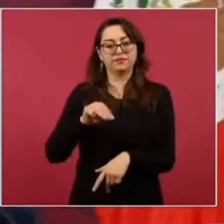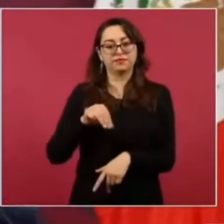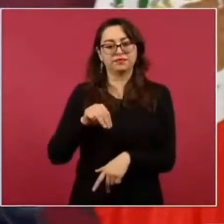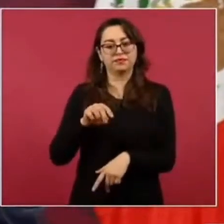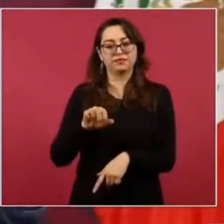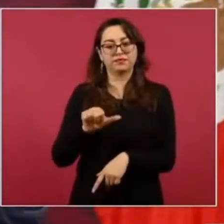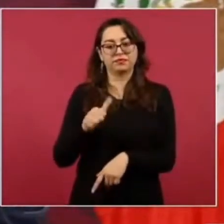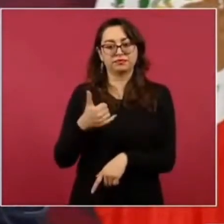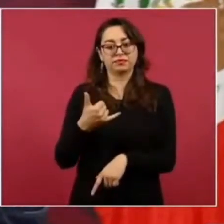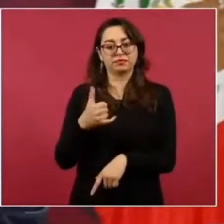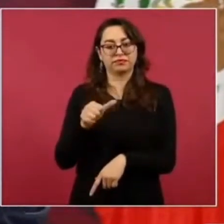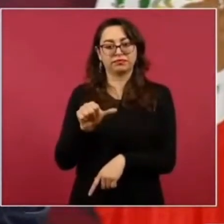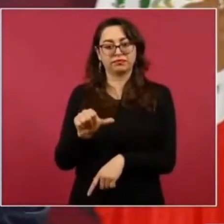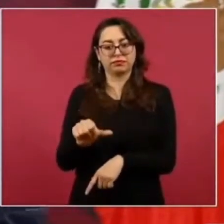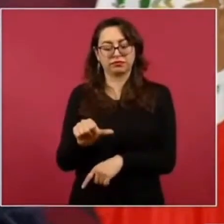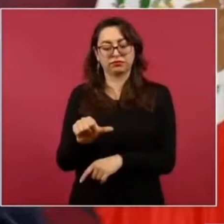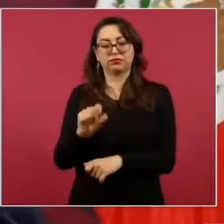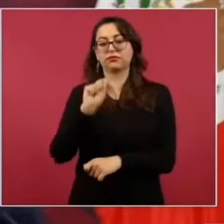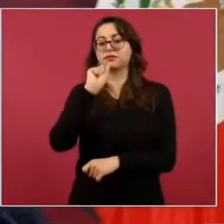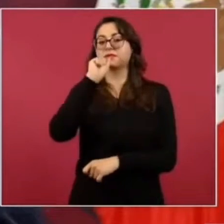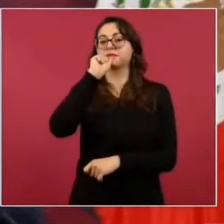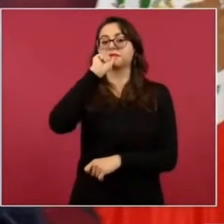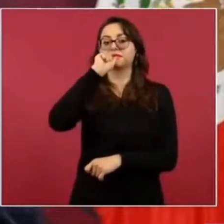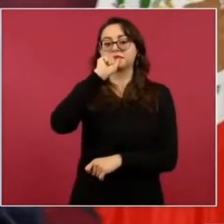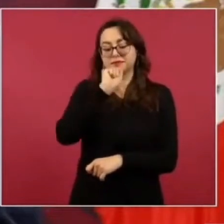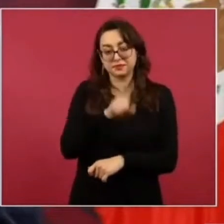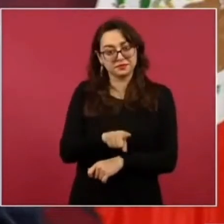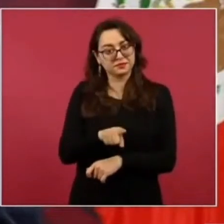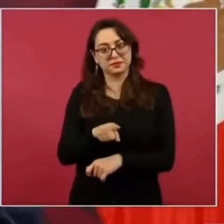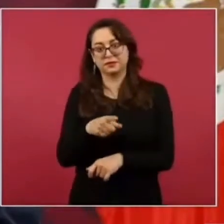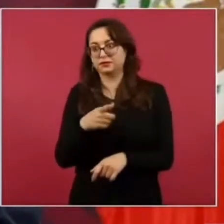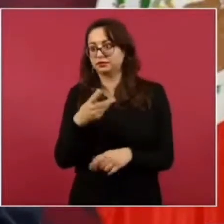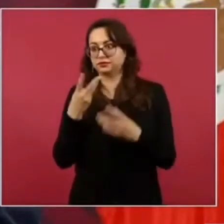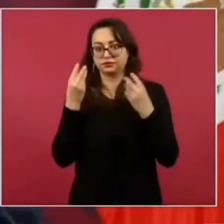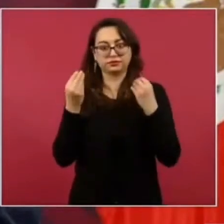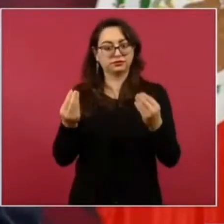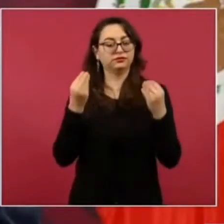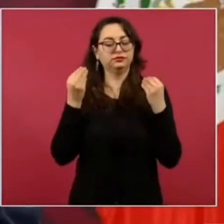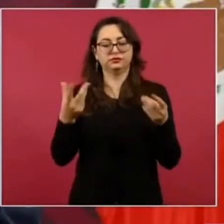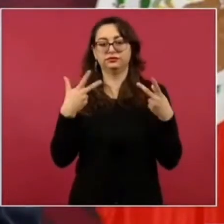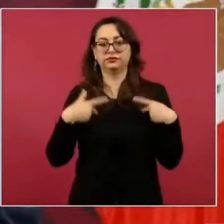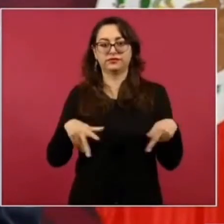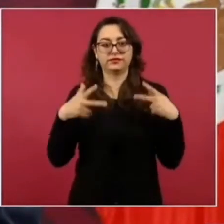también de mayor demanda de trabajo,